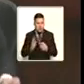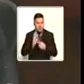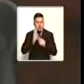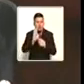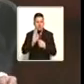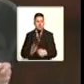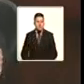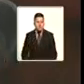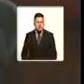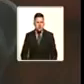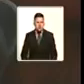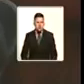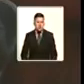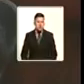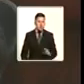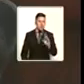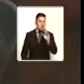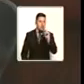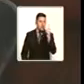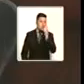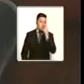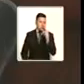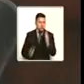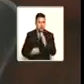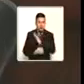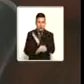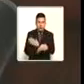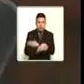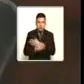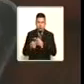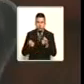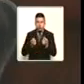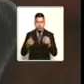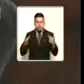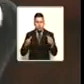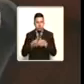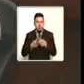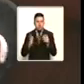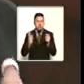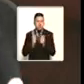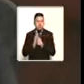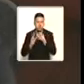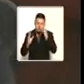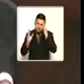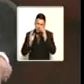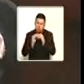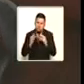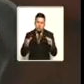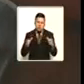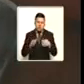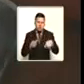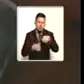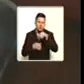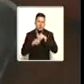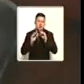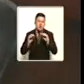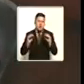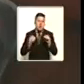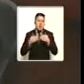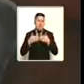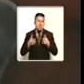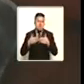mostrar no solamente el poder extinguir el dominio, sino esos convenios de cooperación como el que se está anunciando con